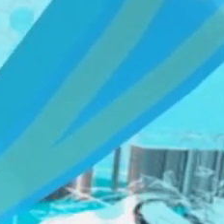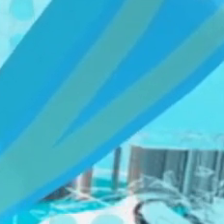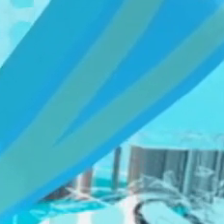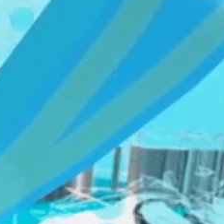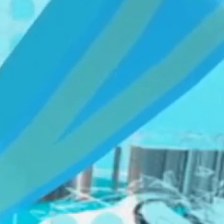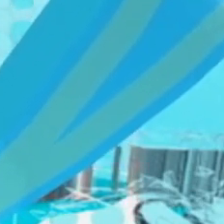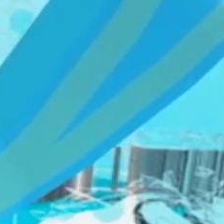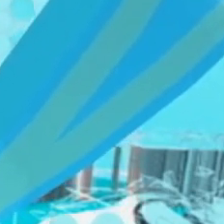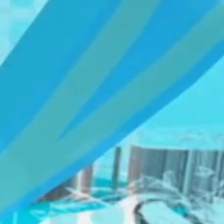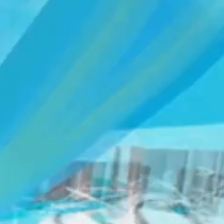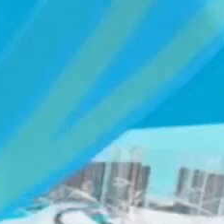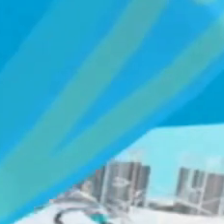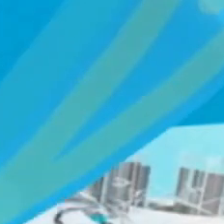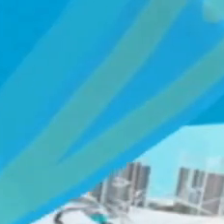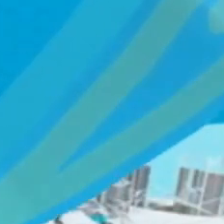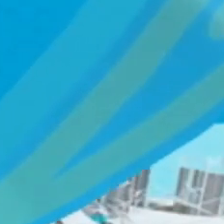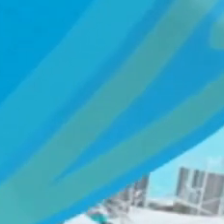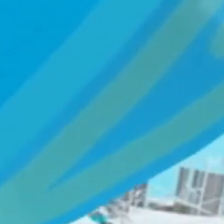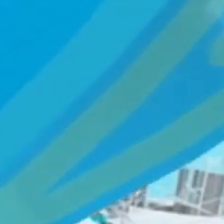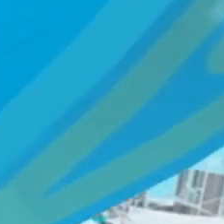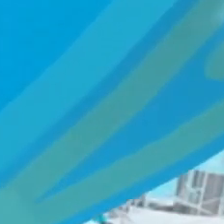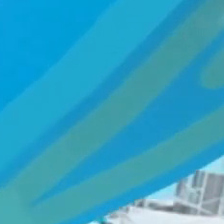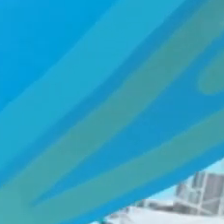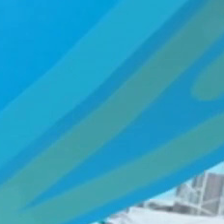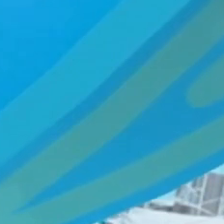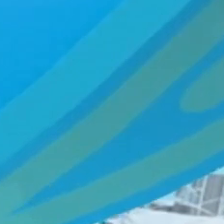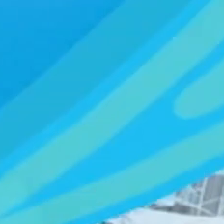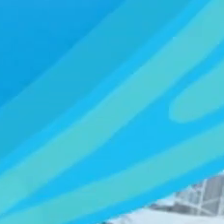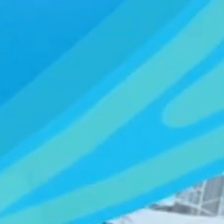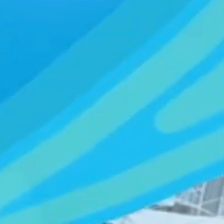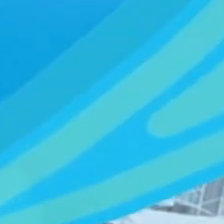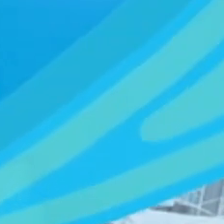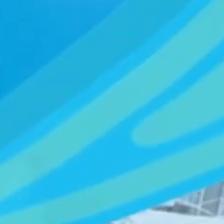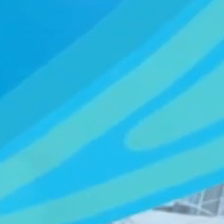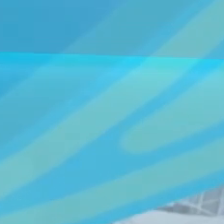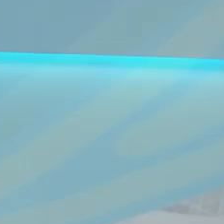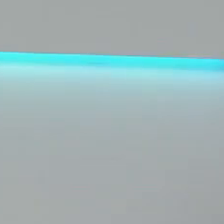Banco Popular presenta El Tipo de Cambio.